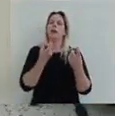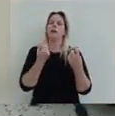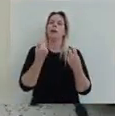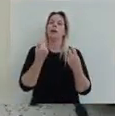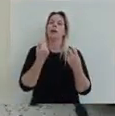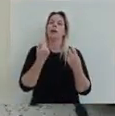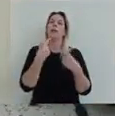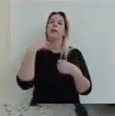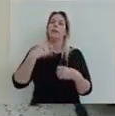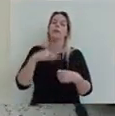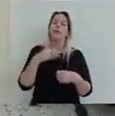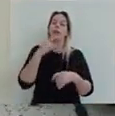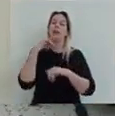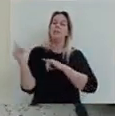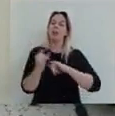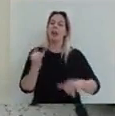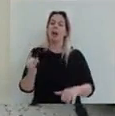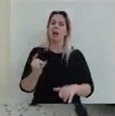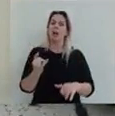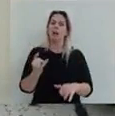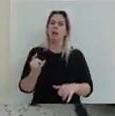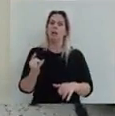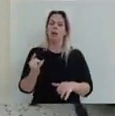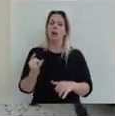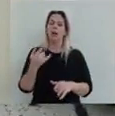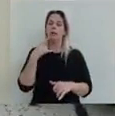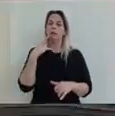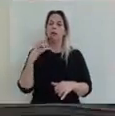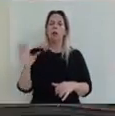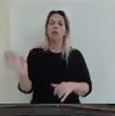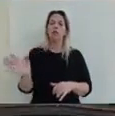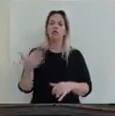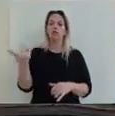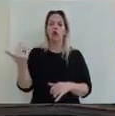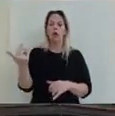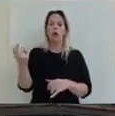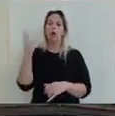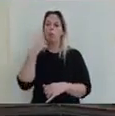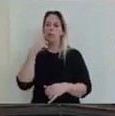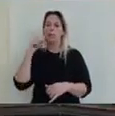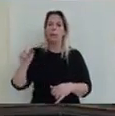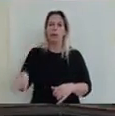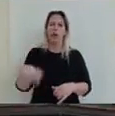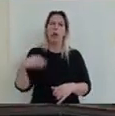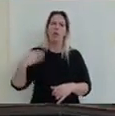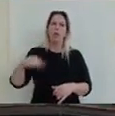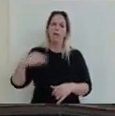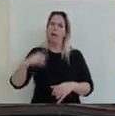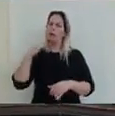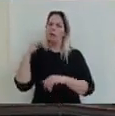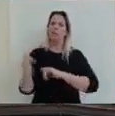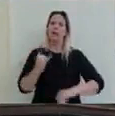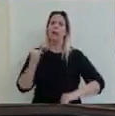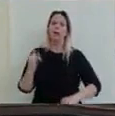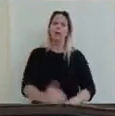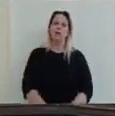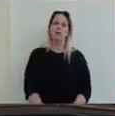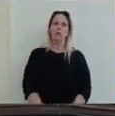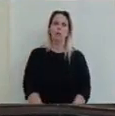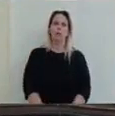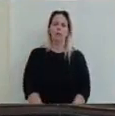corresponde, pero me parece que merecemos todos una comunicación oficial de esto. O sea, entiendo que sí, que se habrán reunido con